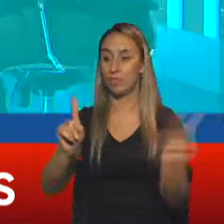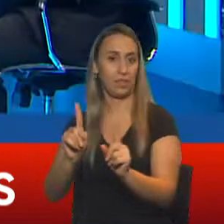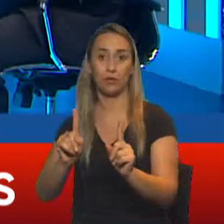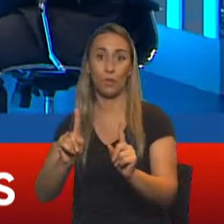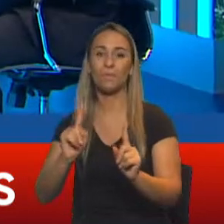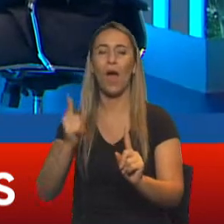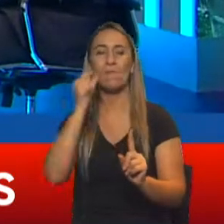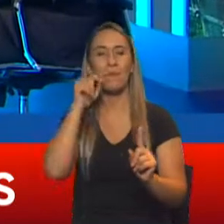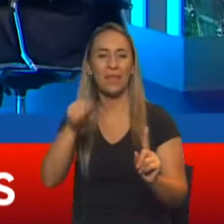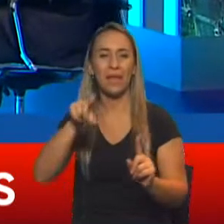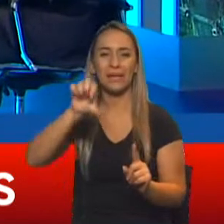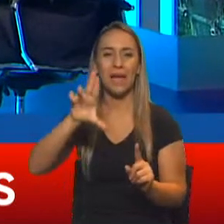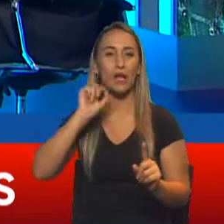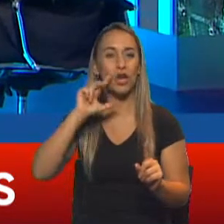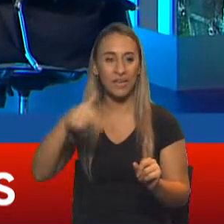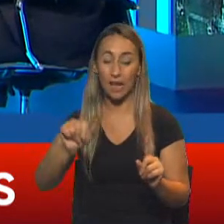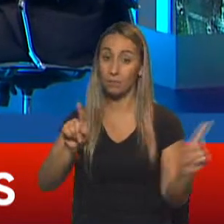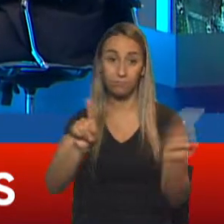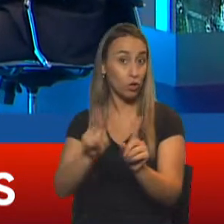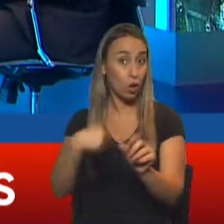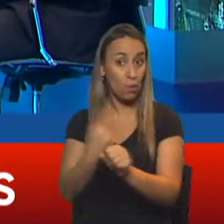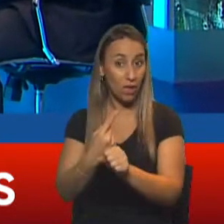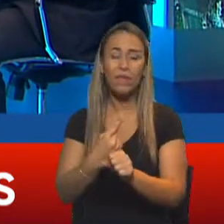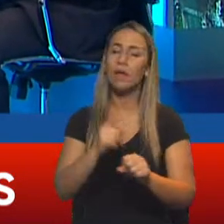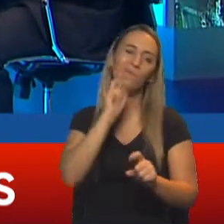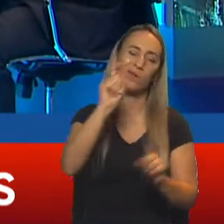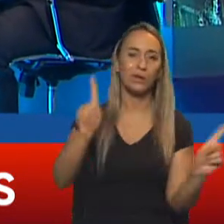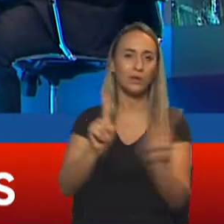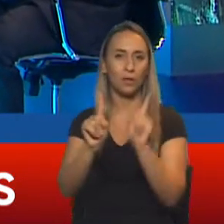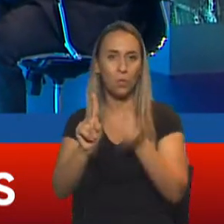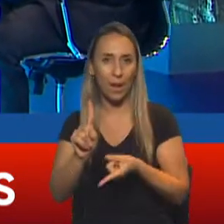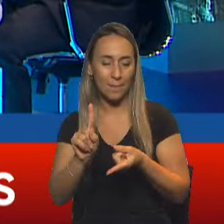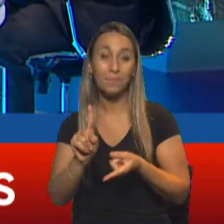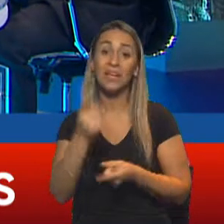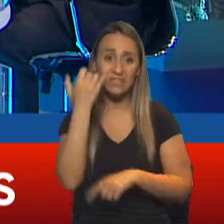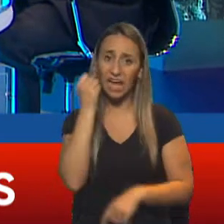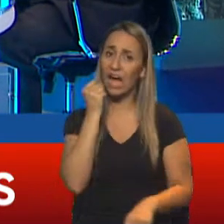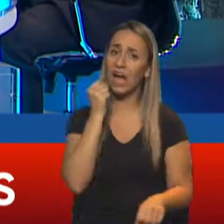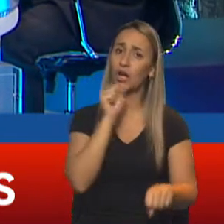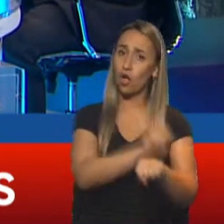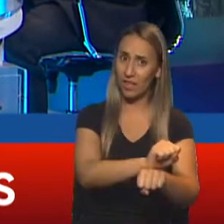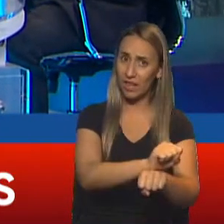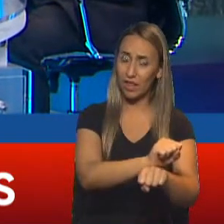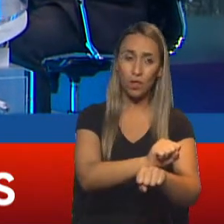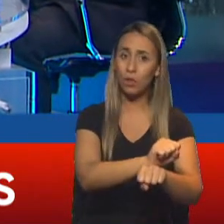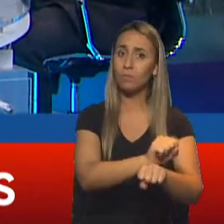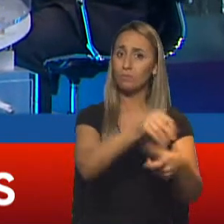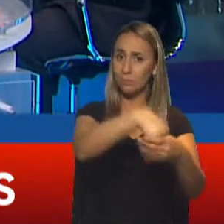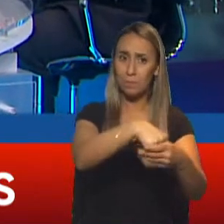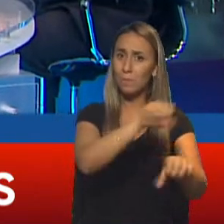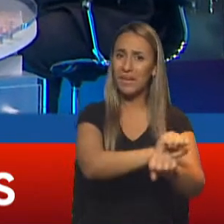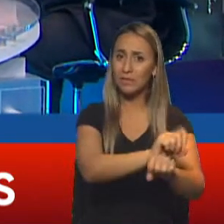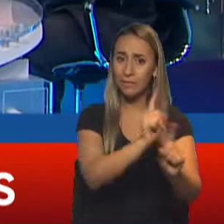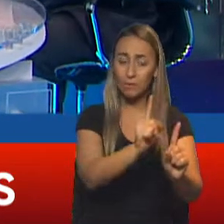al padre de Carolina, Néstor. Sí, hay que contar además que fue condenado. Sí. Está preso, pero va a quedar en